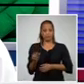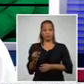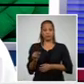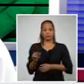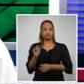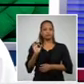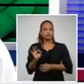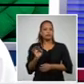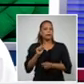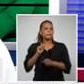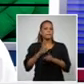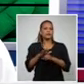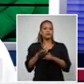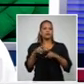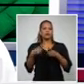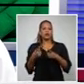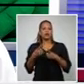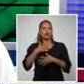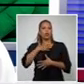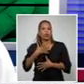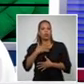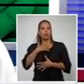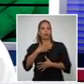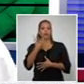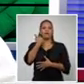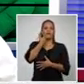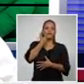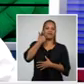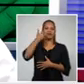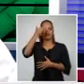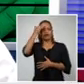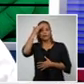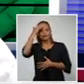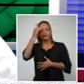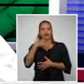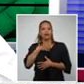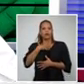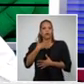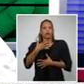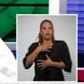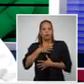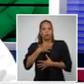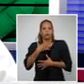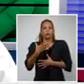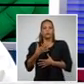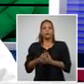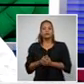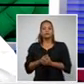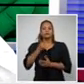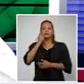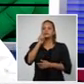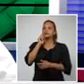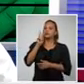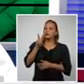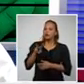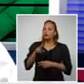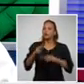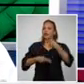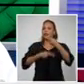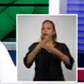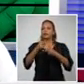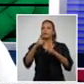comenzó inicialmente con tos, con fiebre, con falta de aire, se evaluó inicialmente test negativo, después se vuelve